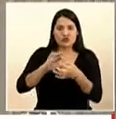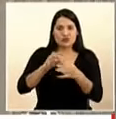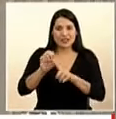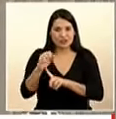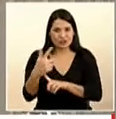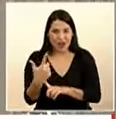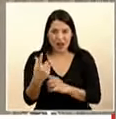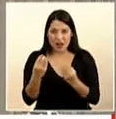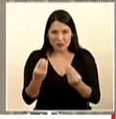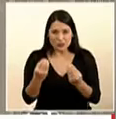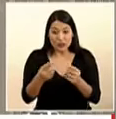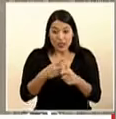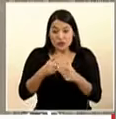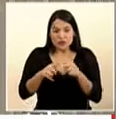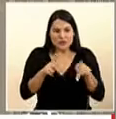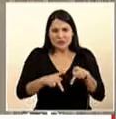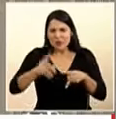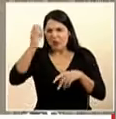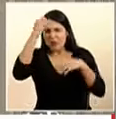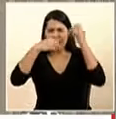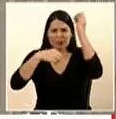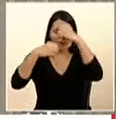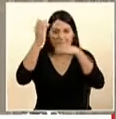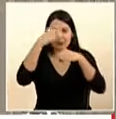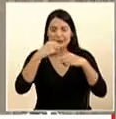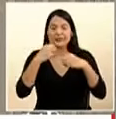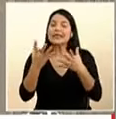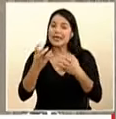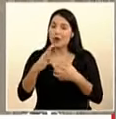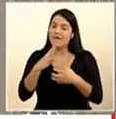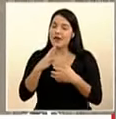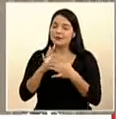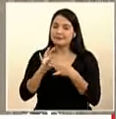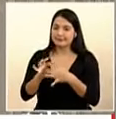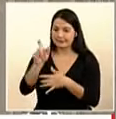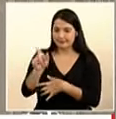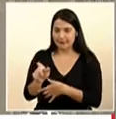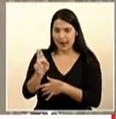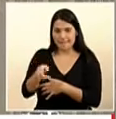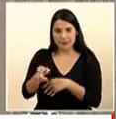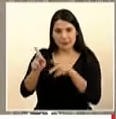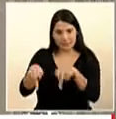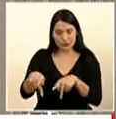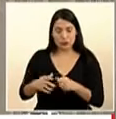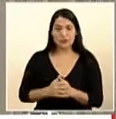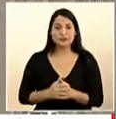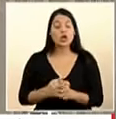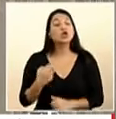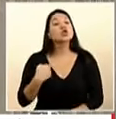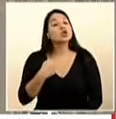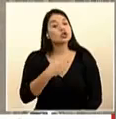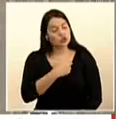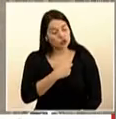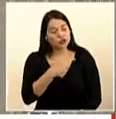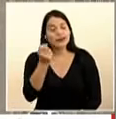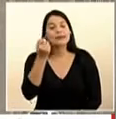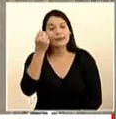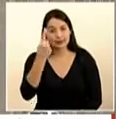una gran reacción primero que nada entendemos la preocupación de la familia